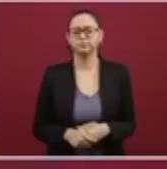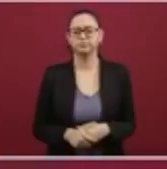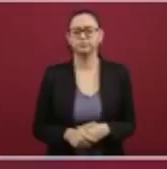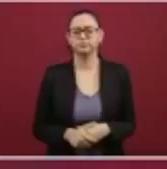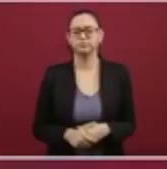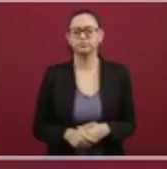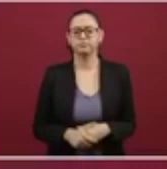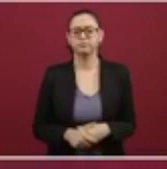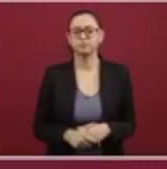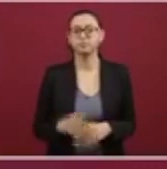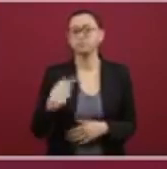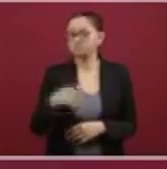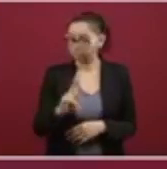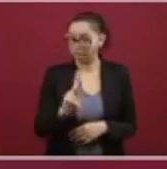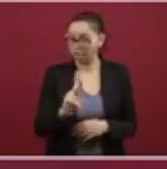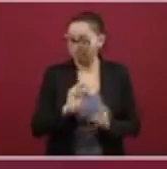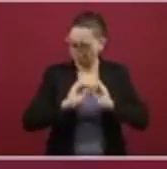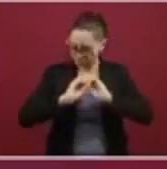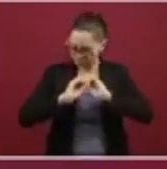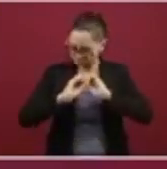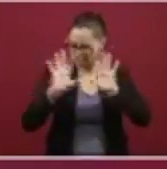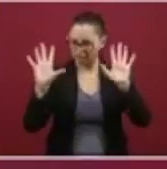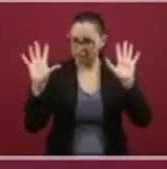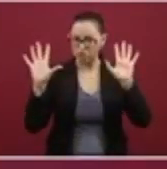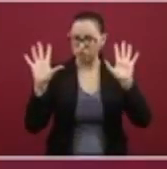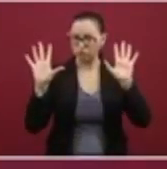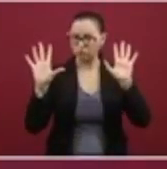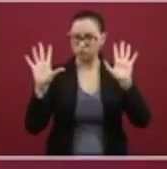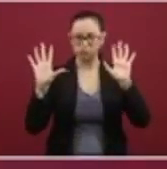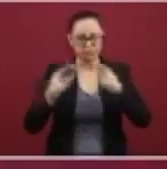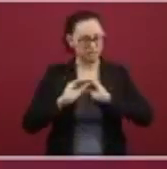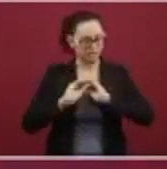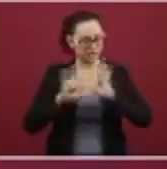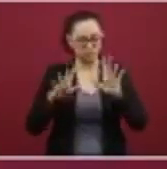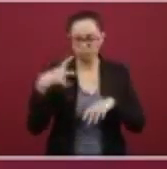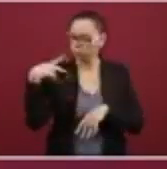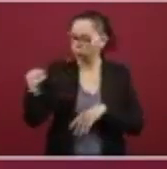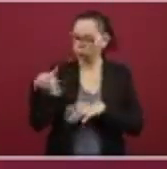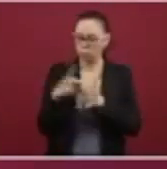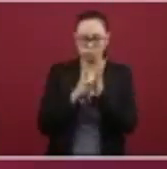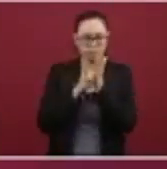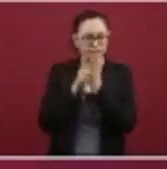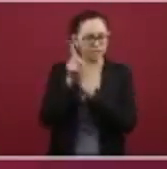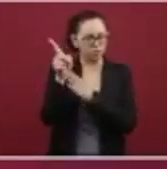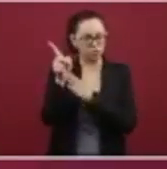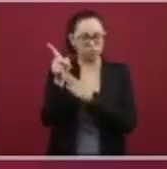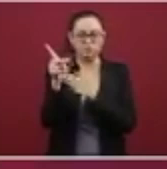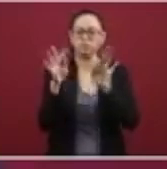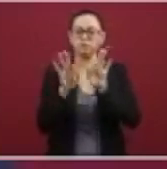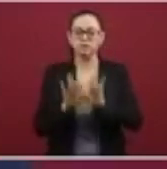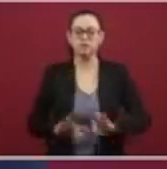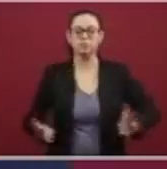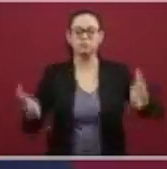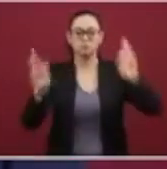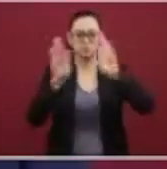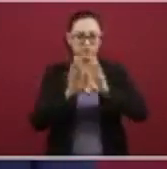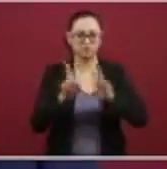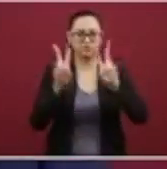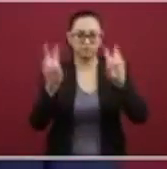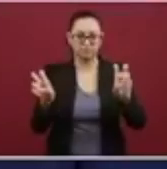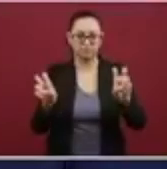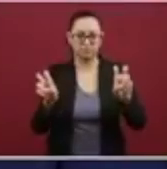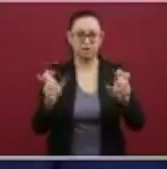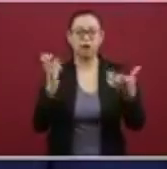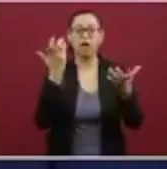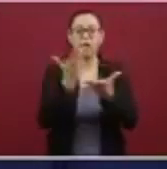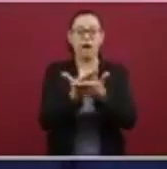tienen todo el derecho. Una de las cosas también importantes es el que